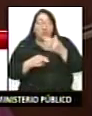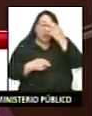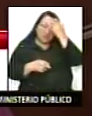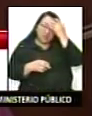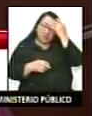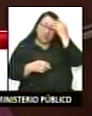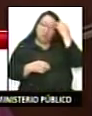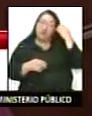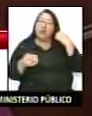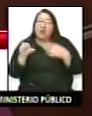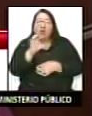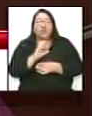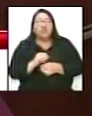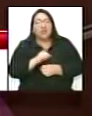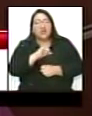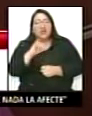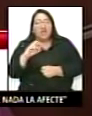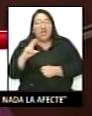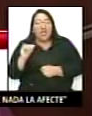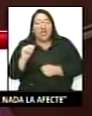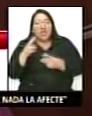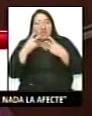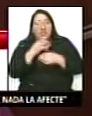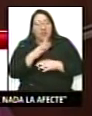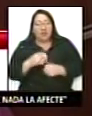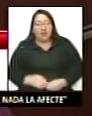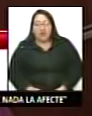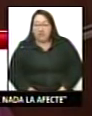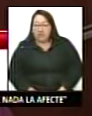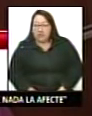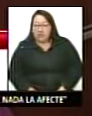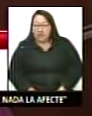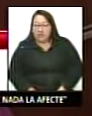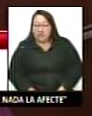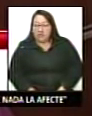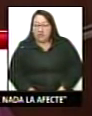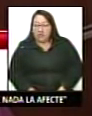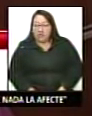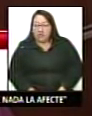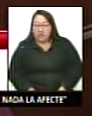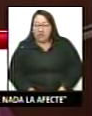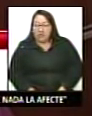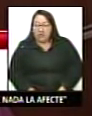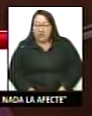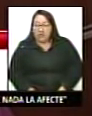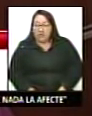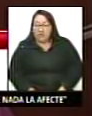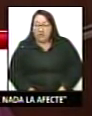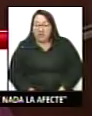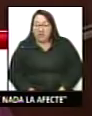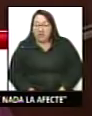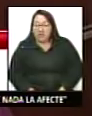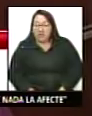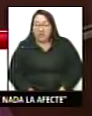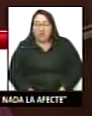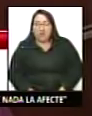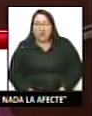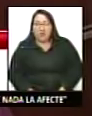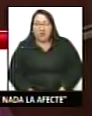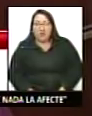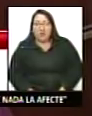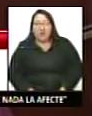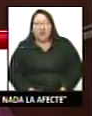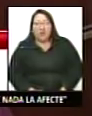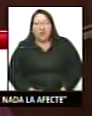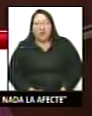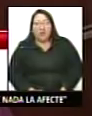costa, sierra y selva. En este caso de la sierra, tenemos baluartes en todo el país, y en la sierra, en Lares, Cusco,